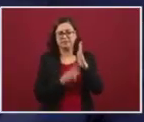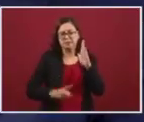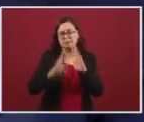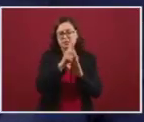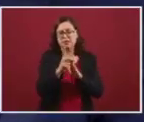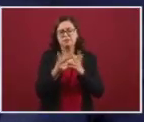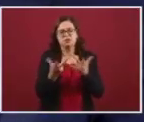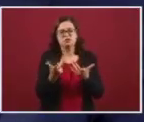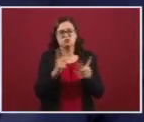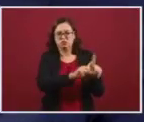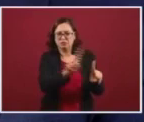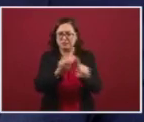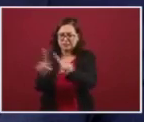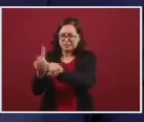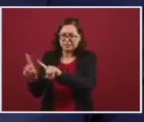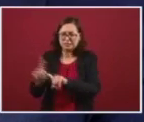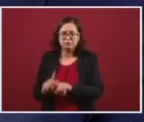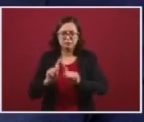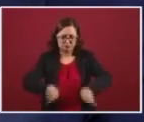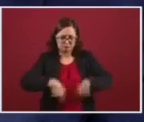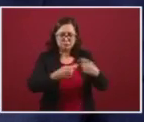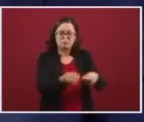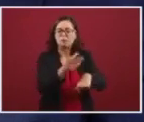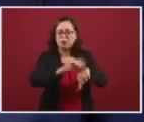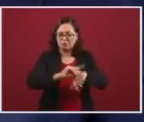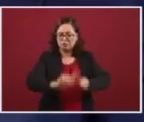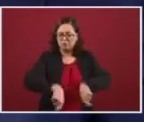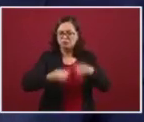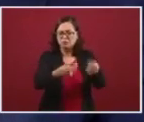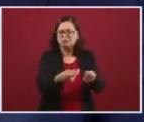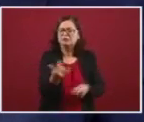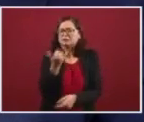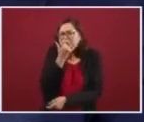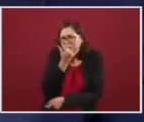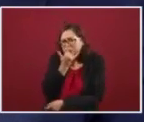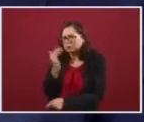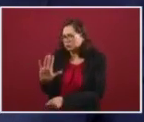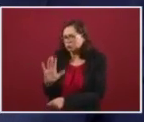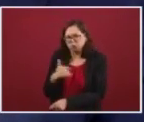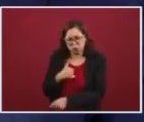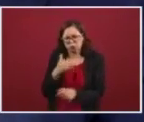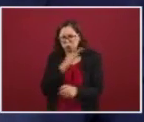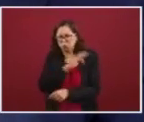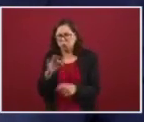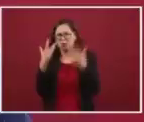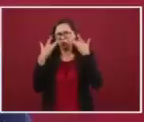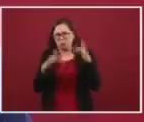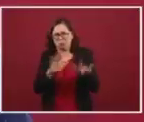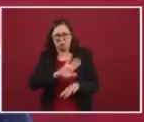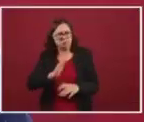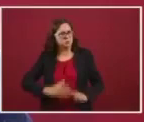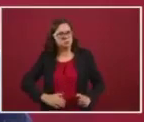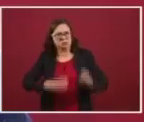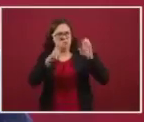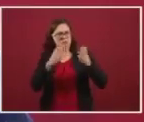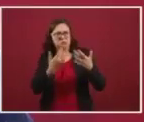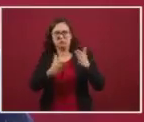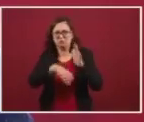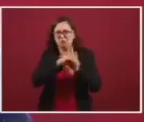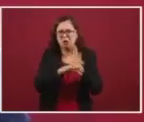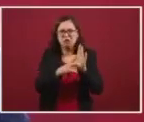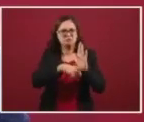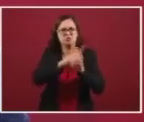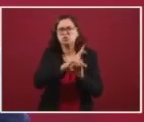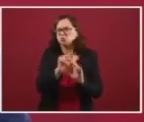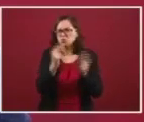una de menor valor en otra zona, por favor, queremos seguir brindando nuestro fin. Y lo estamos platicando con cada una de ellas, estamos teniendo un